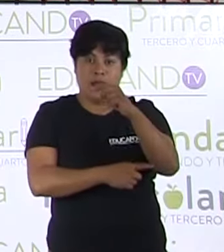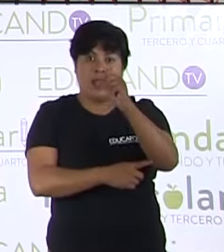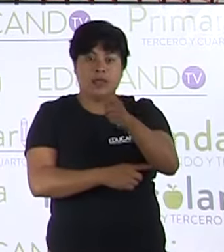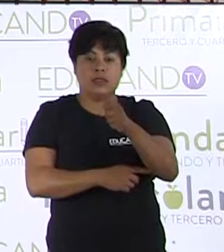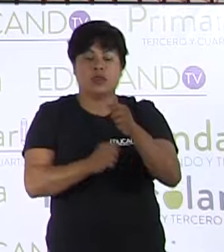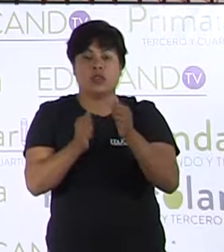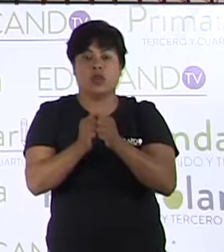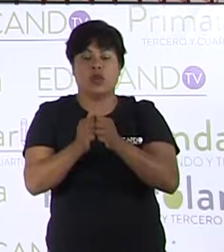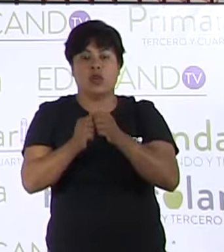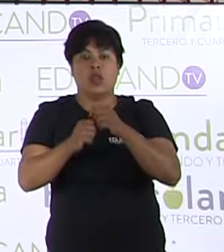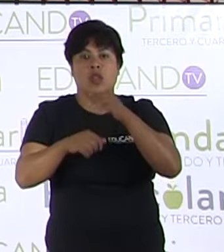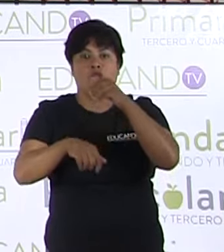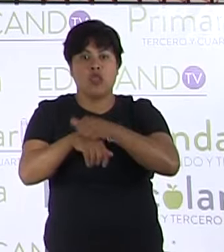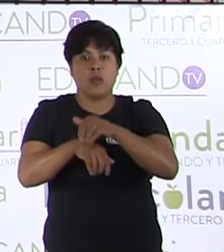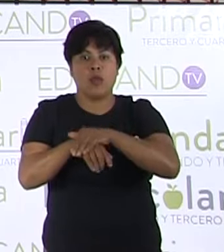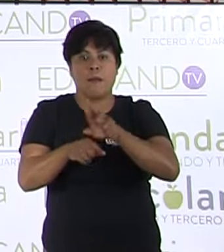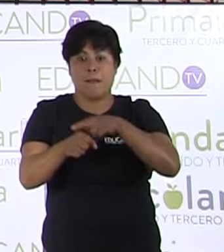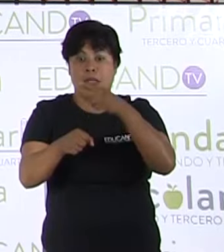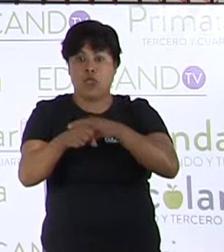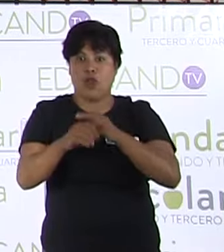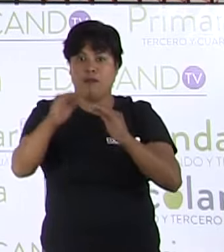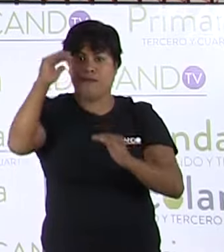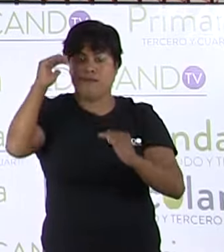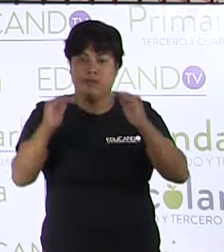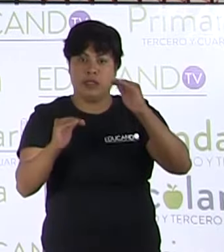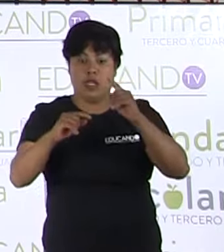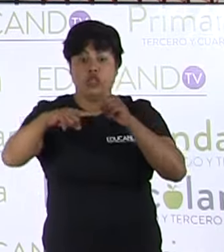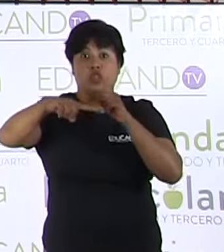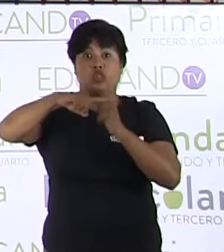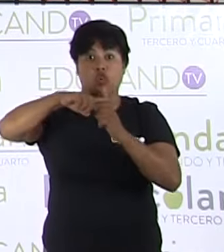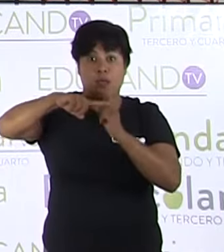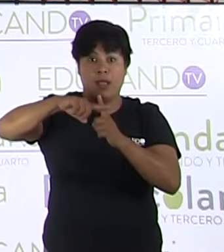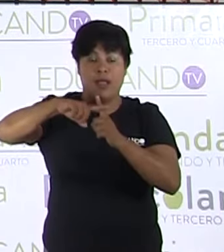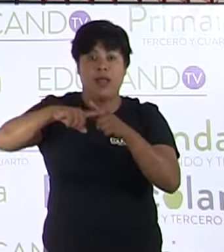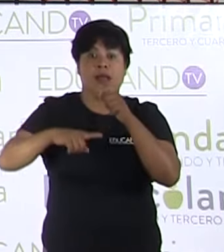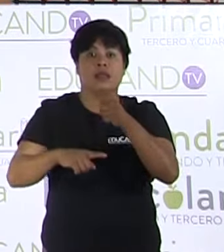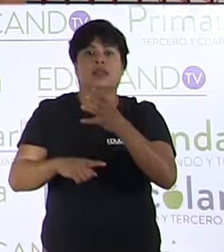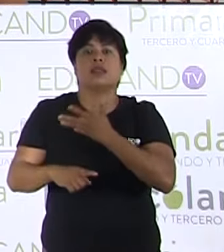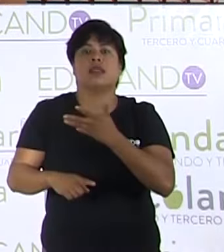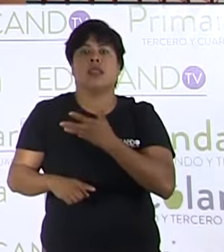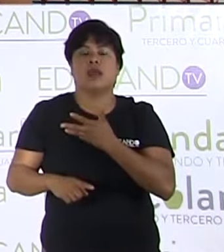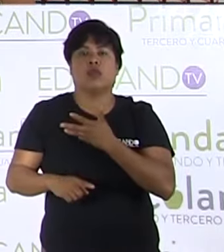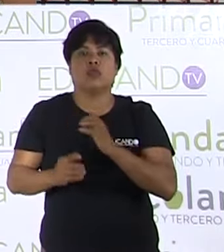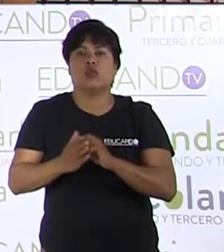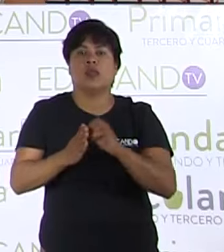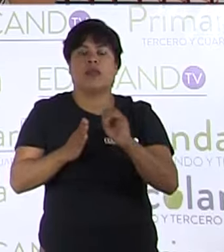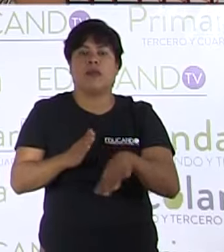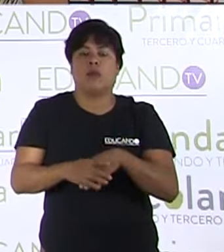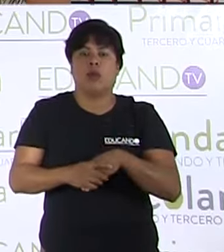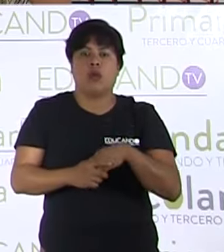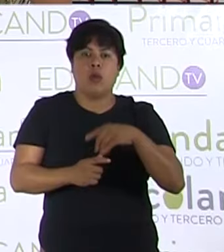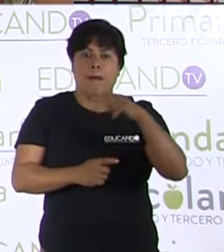queda con el signo del número mayor y en suma qué hacemos si tenemos